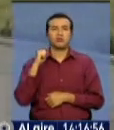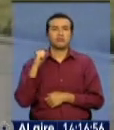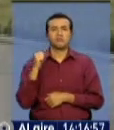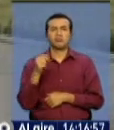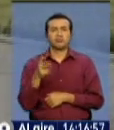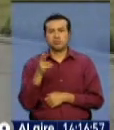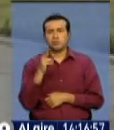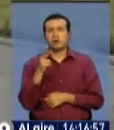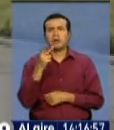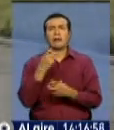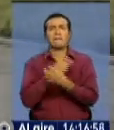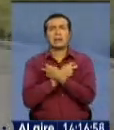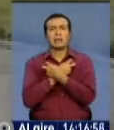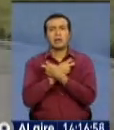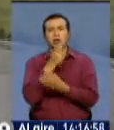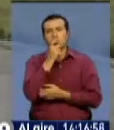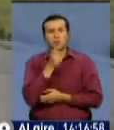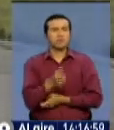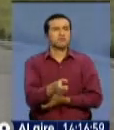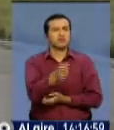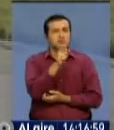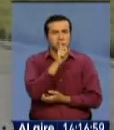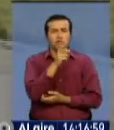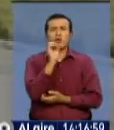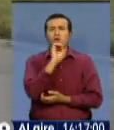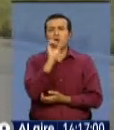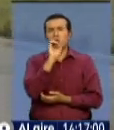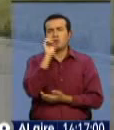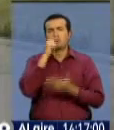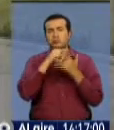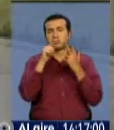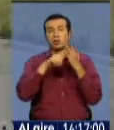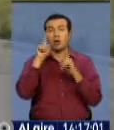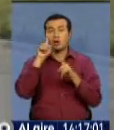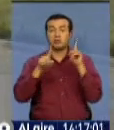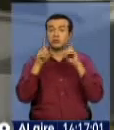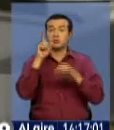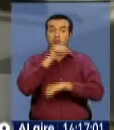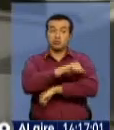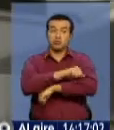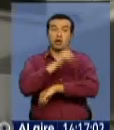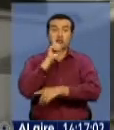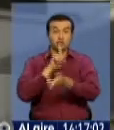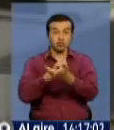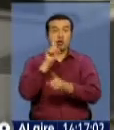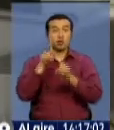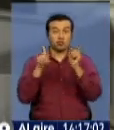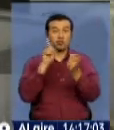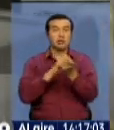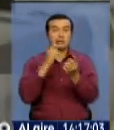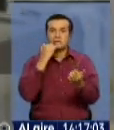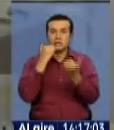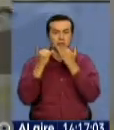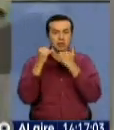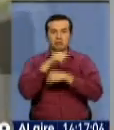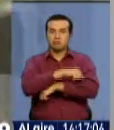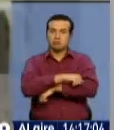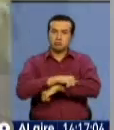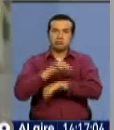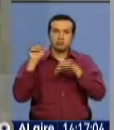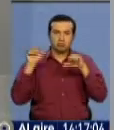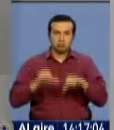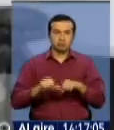homicidios, envenenamientos y también hay algunas causas de malas prácticas médicas. En este centro forense se realizan procedimientos